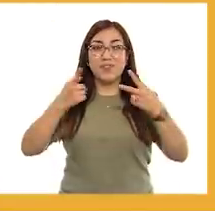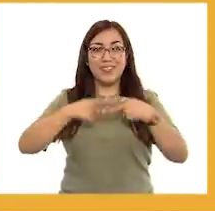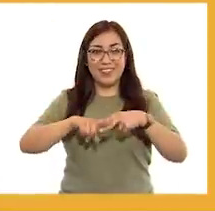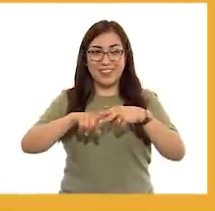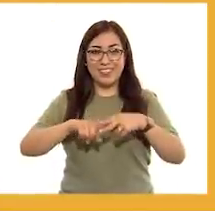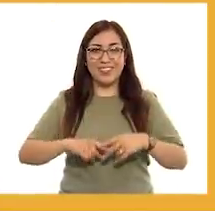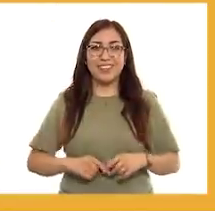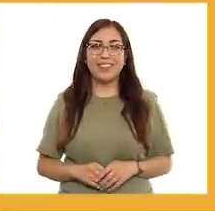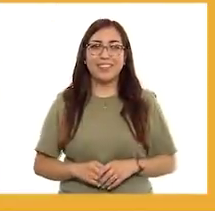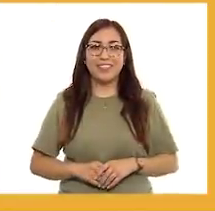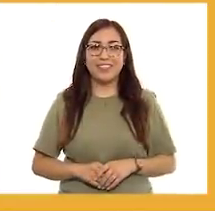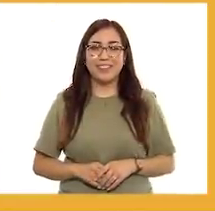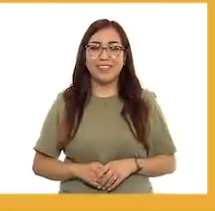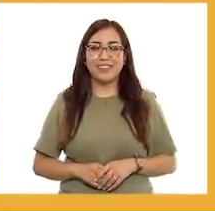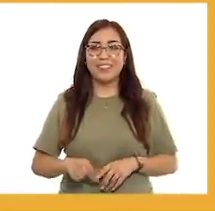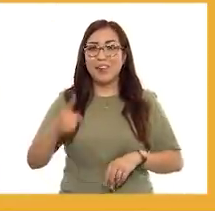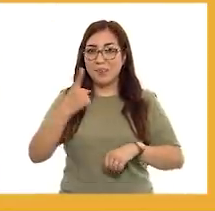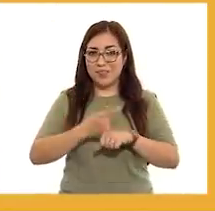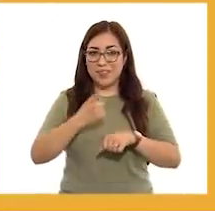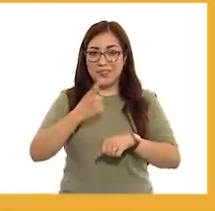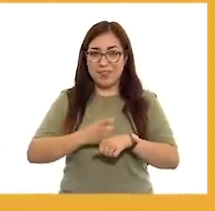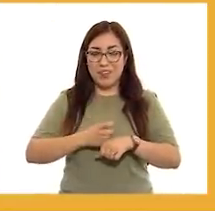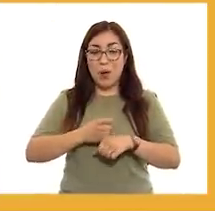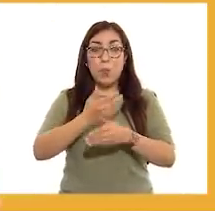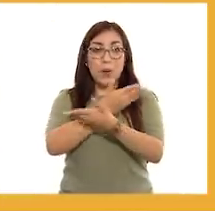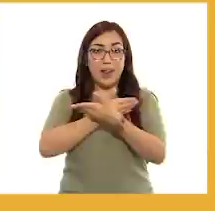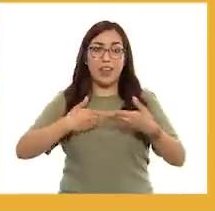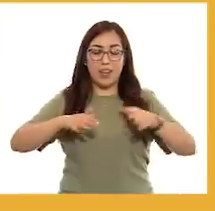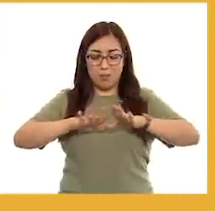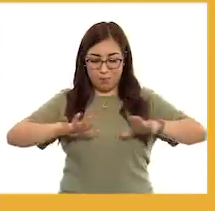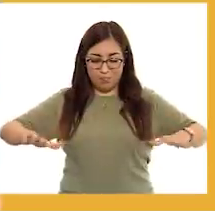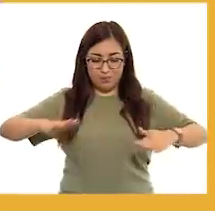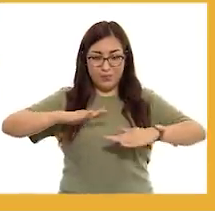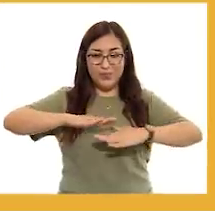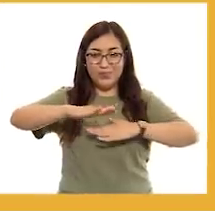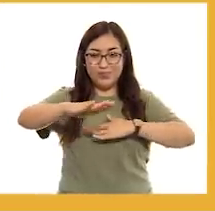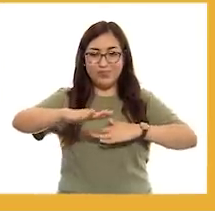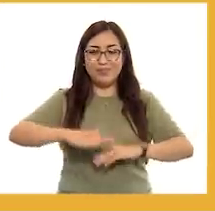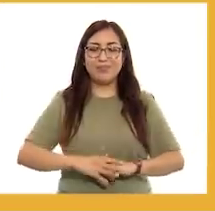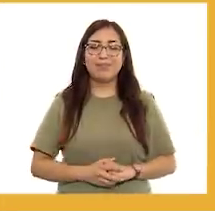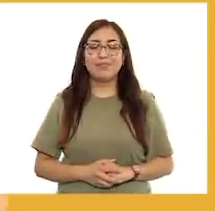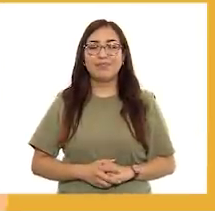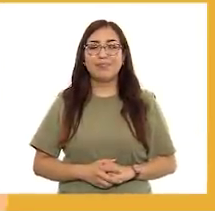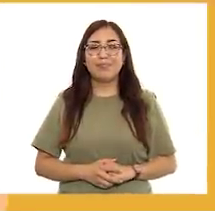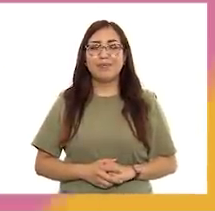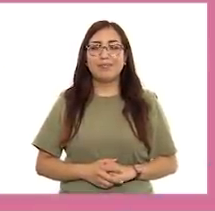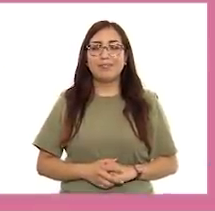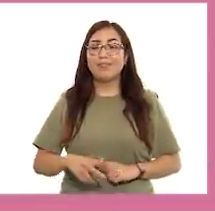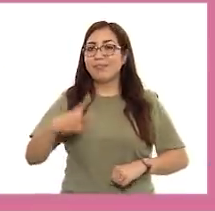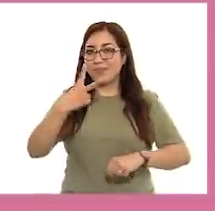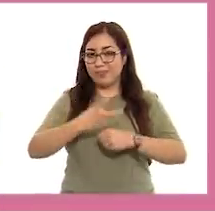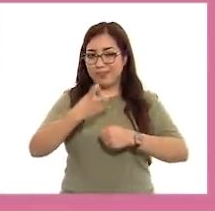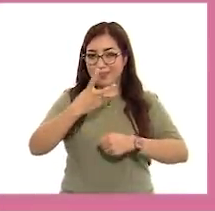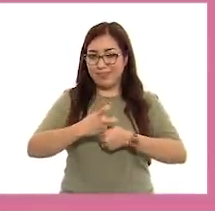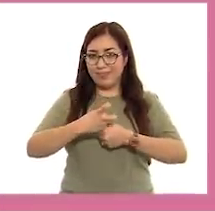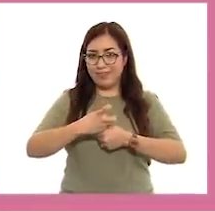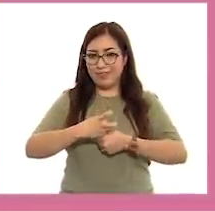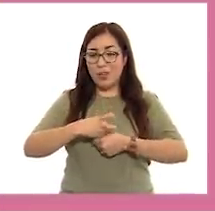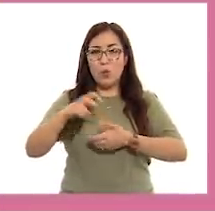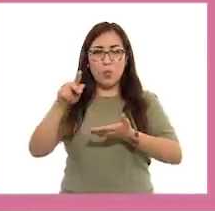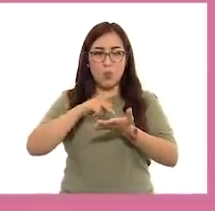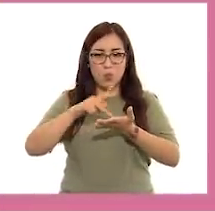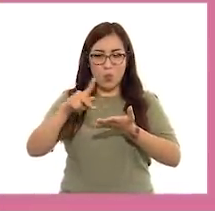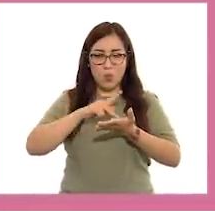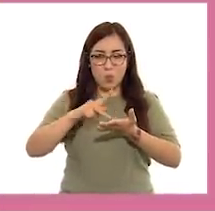¡Empecemos! 1. Estira la playera a lo largo y a lo ancho. 2. Marca con